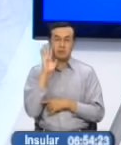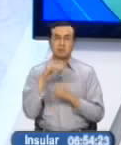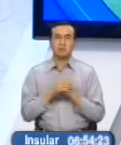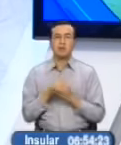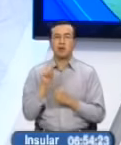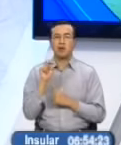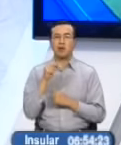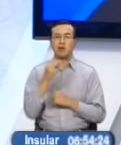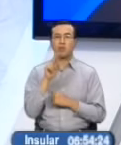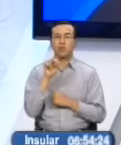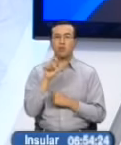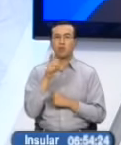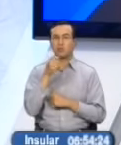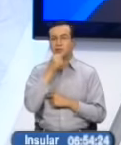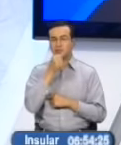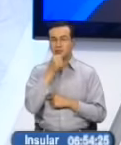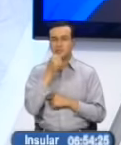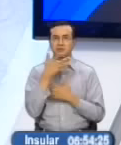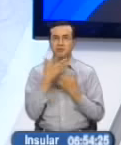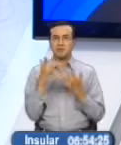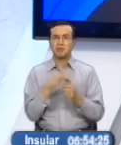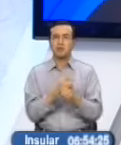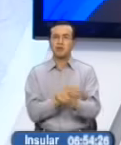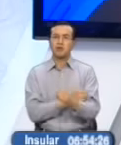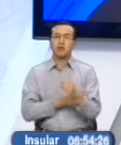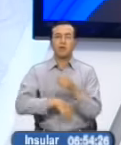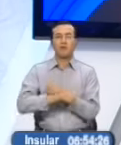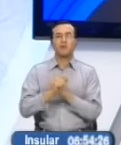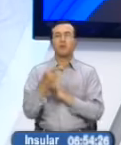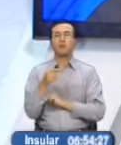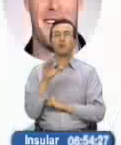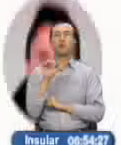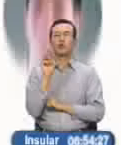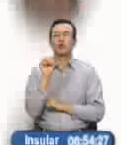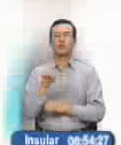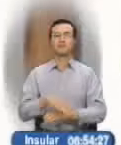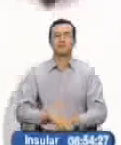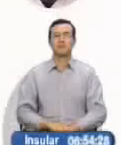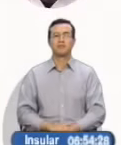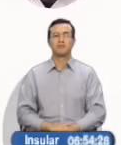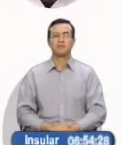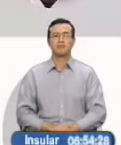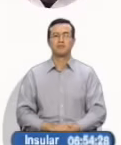José Angulo en un espacio especial de pasionfutbol.com.